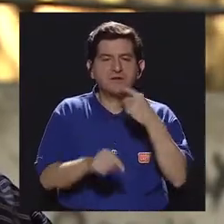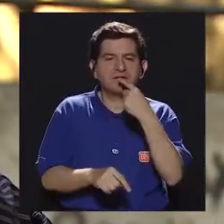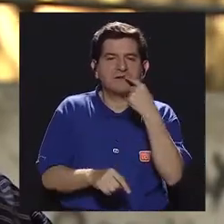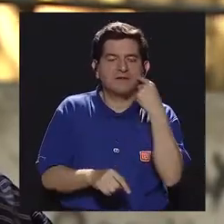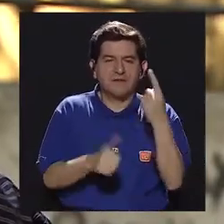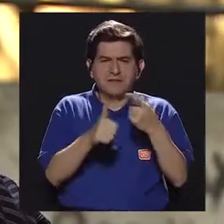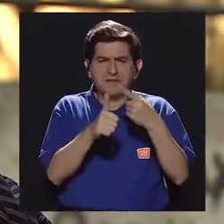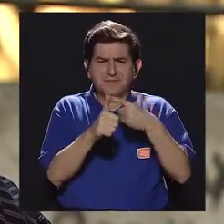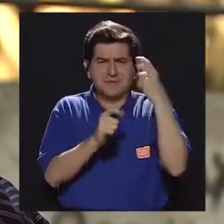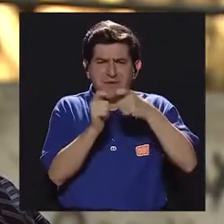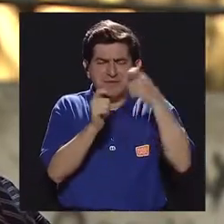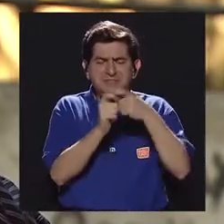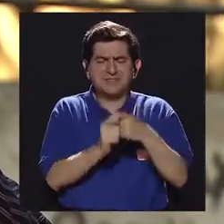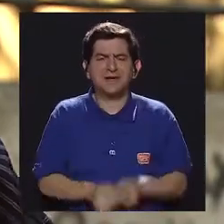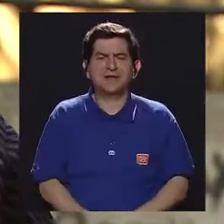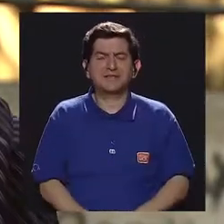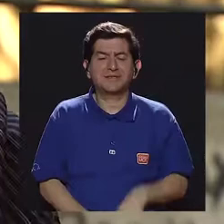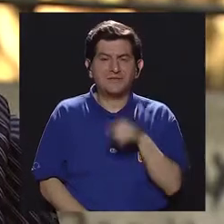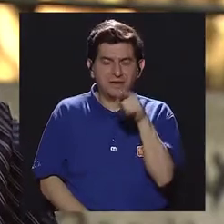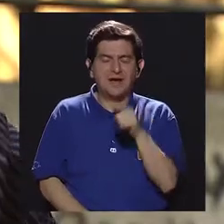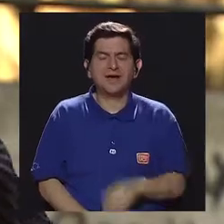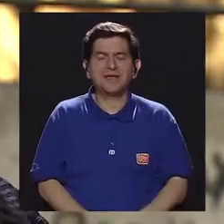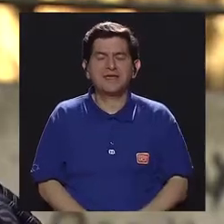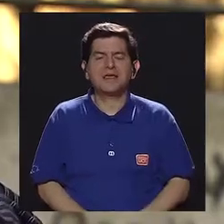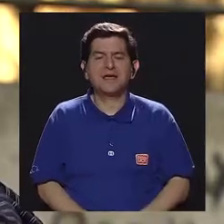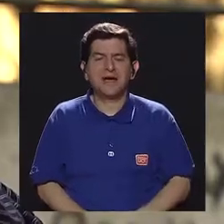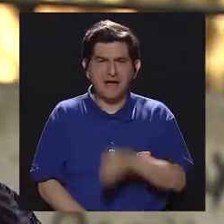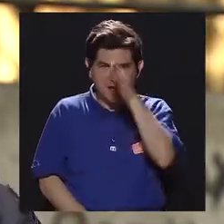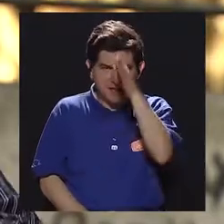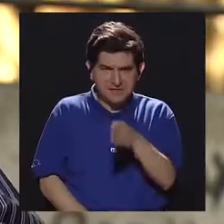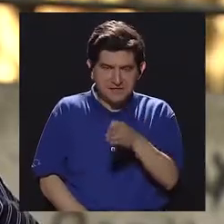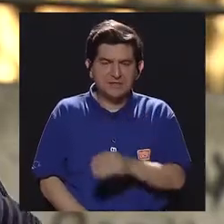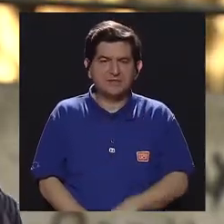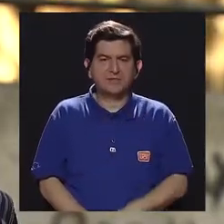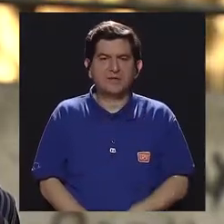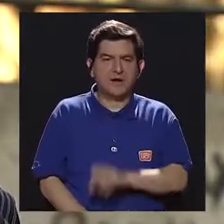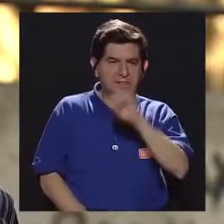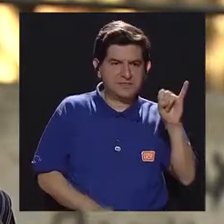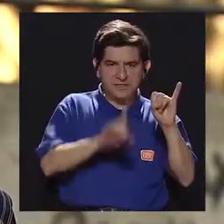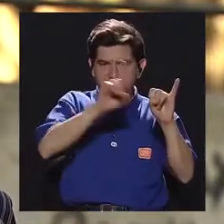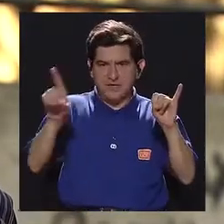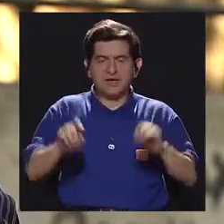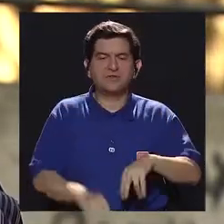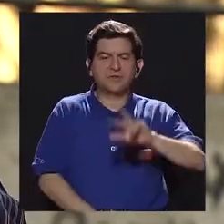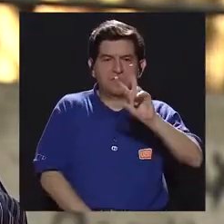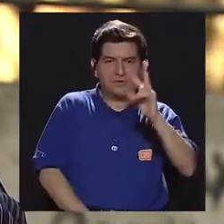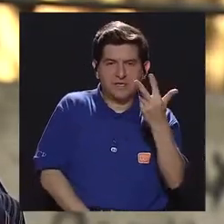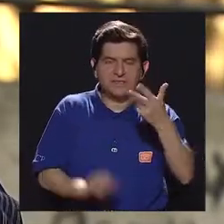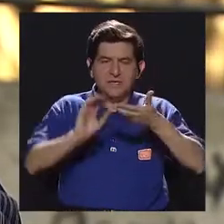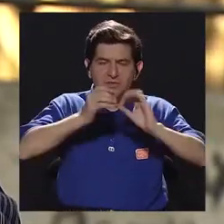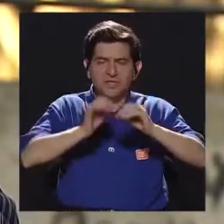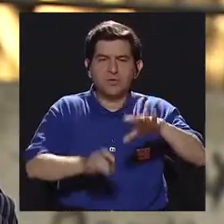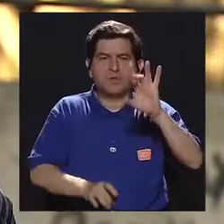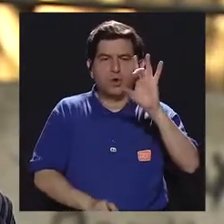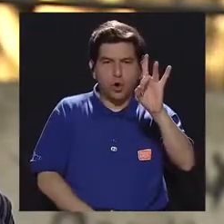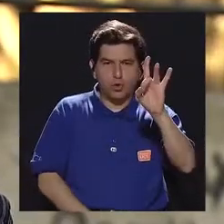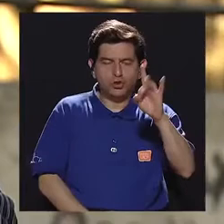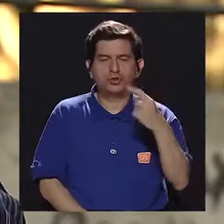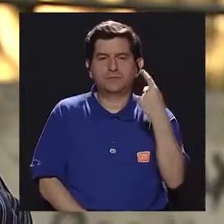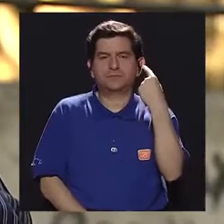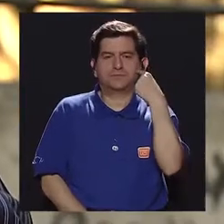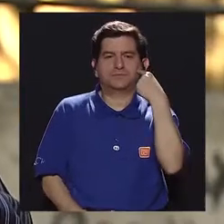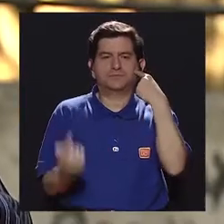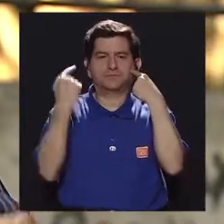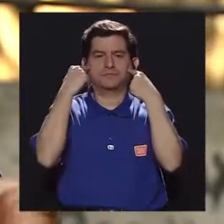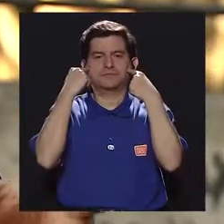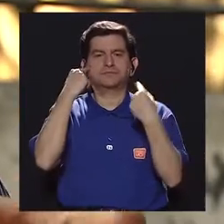desde el primero que está exactamente en el centro, hacia el lado izquierdo o hacia el lado derecho. Los terceros molares corresponden al número 8. ¿Okay?